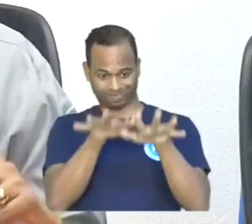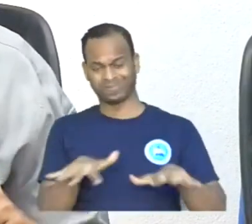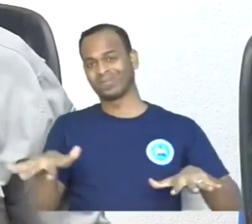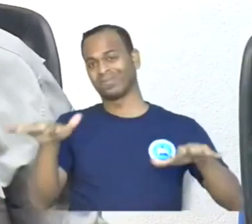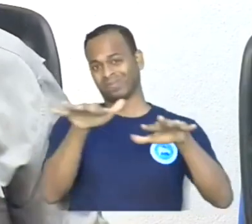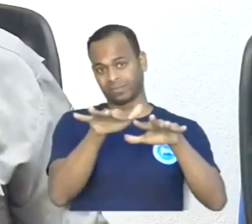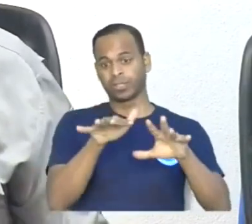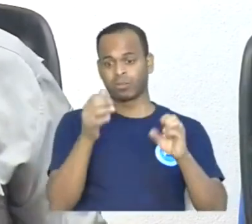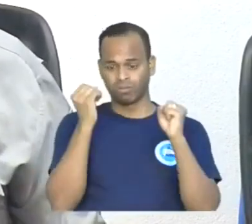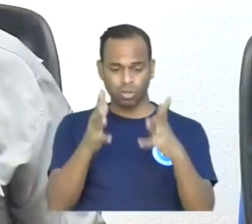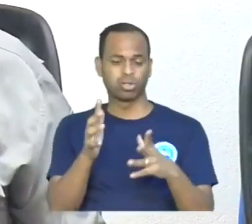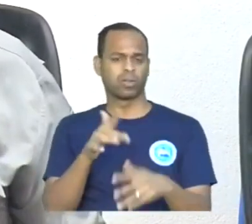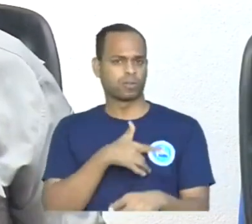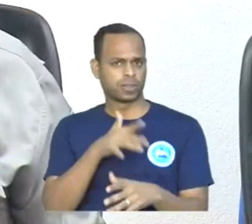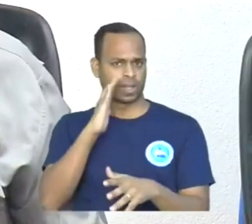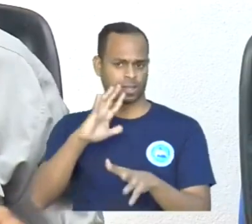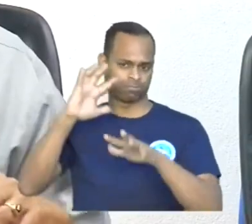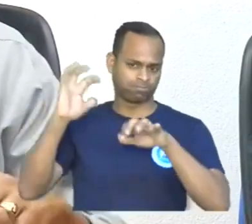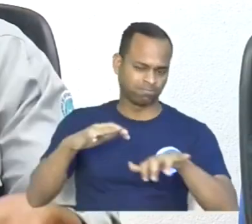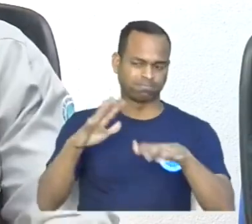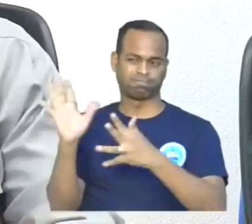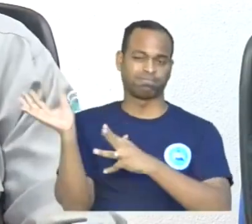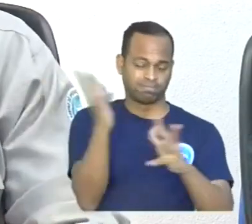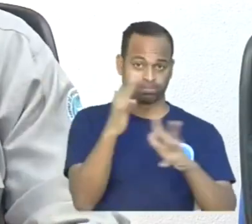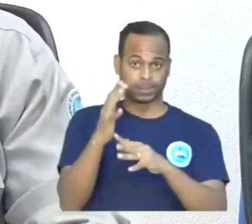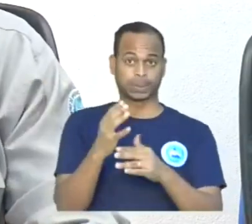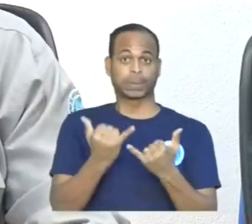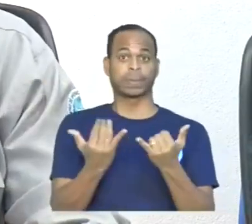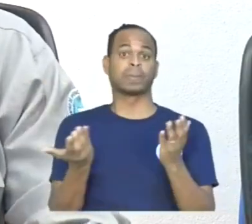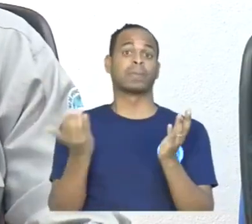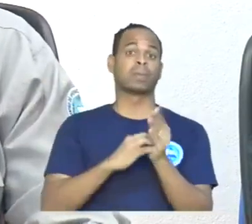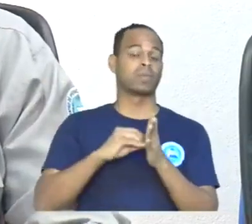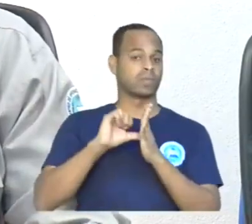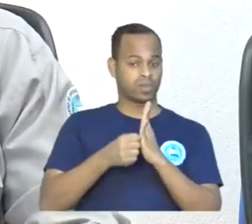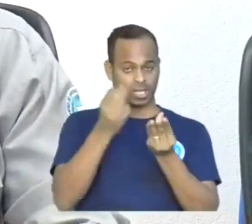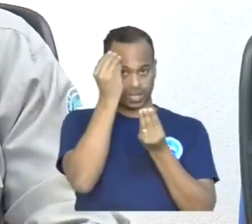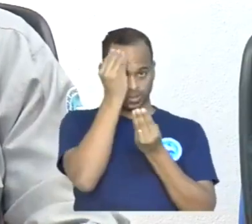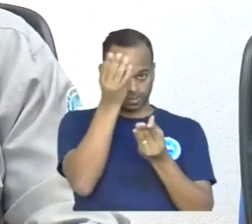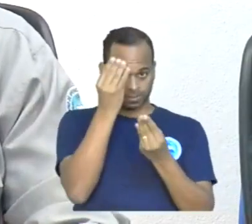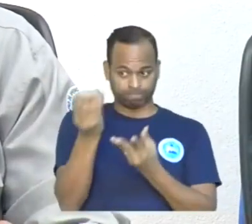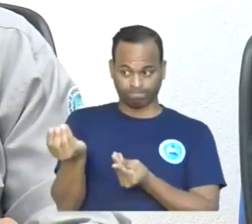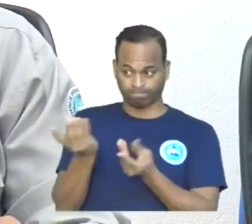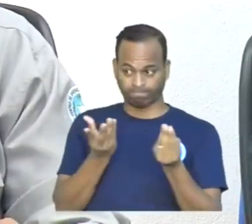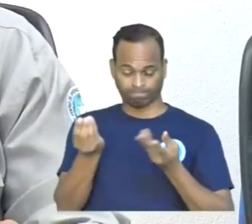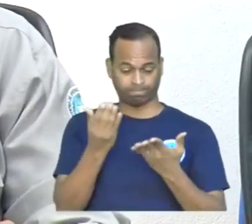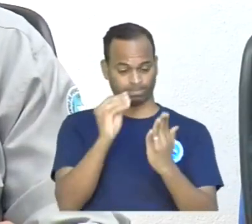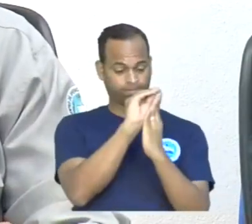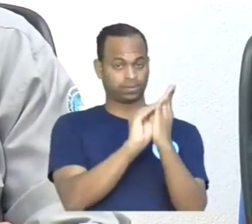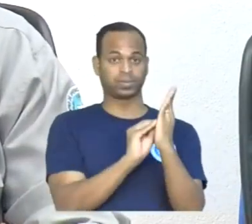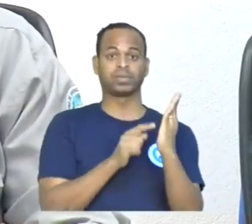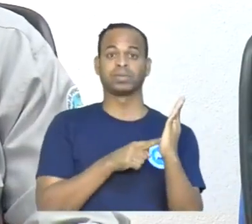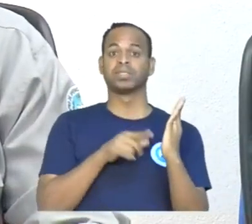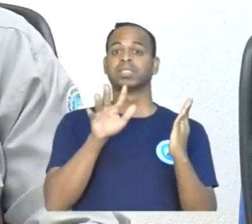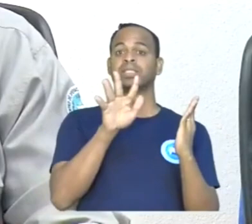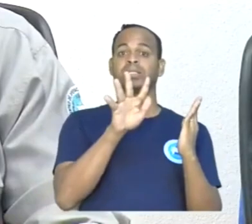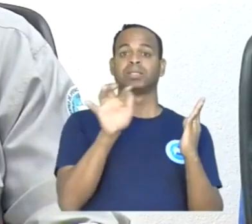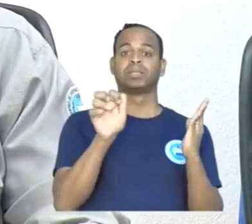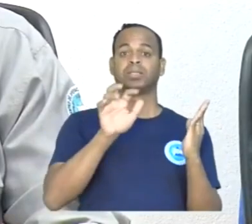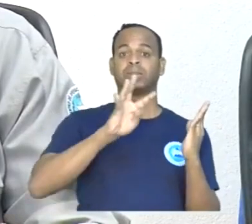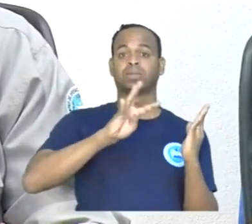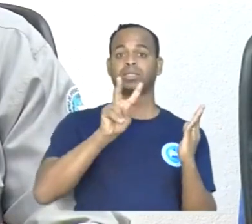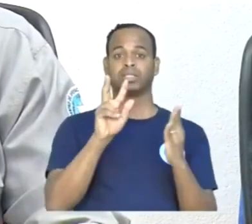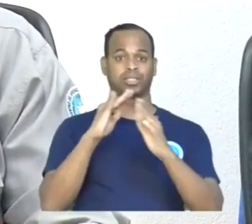la geografía. Quiero pasar a señalarle como datos preliminares, tenemos 542